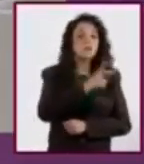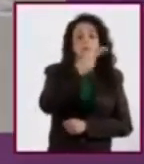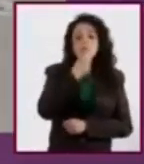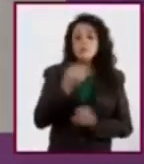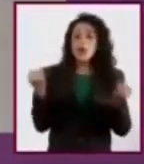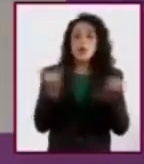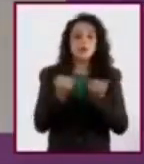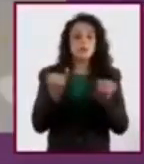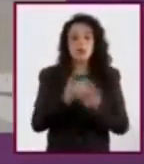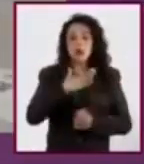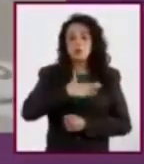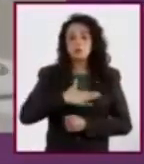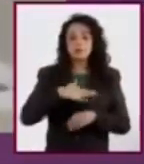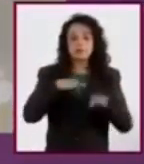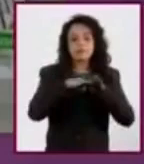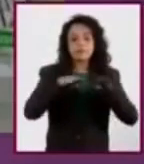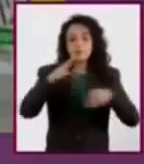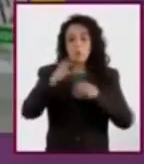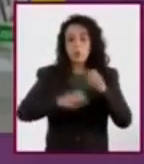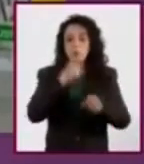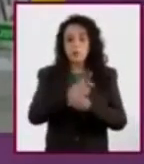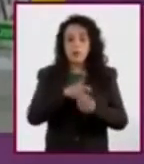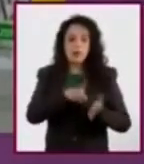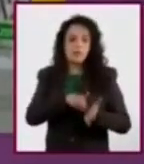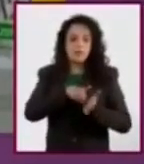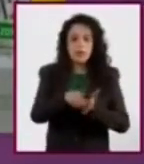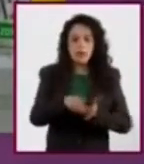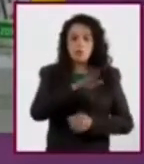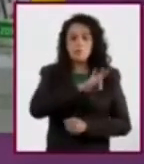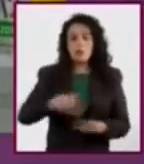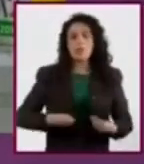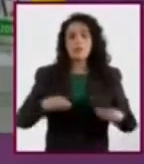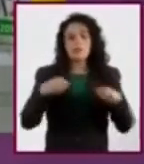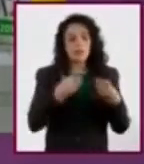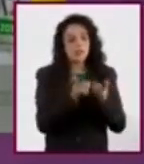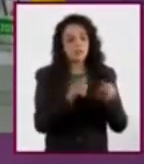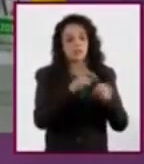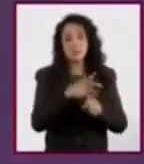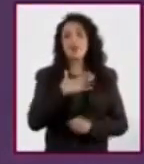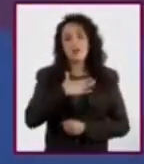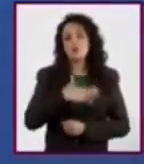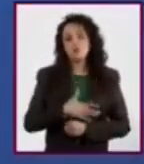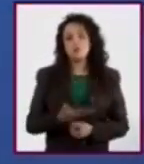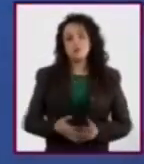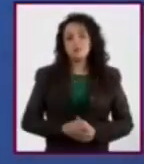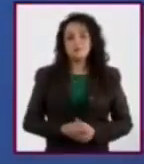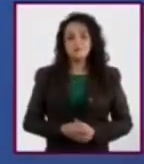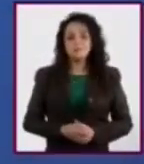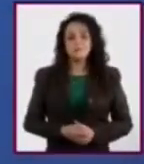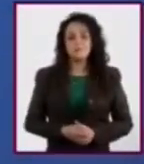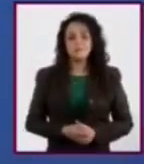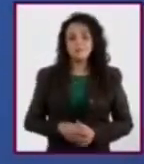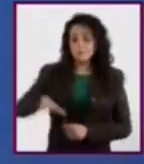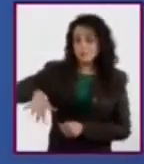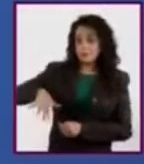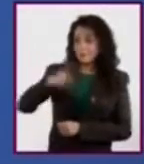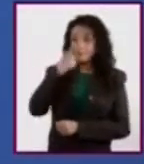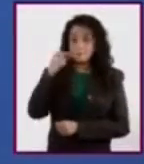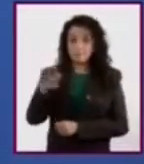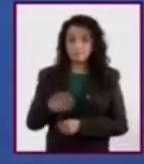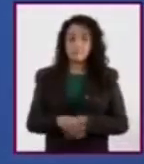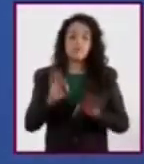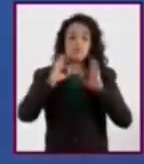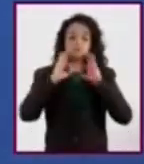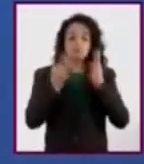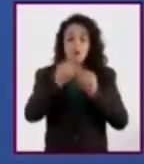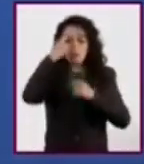tengamos igualdad en oportunidades y derechos para vivir en una sociedad justa. Como se mencionó, una